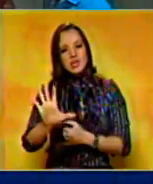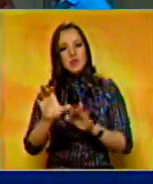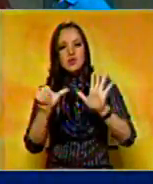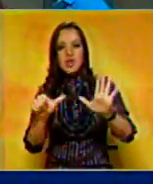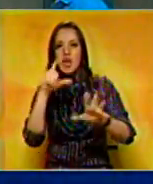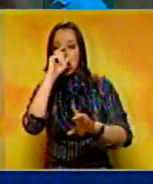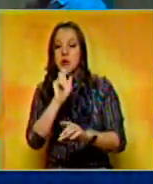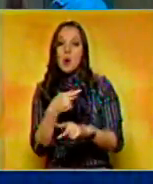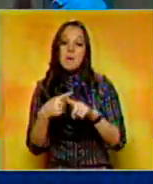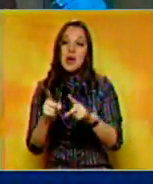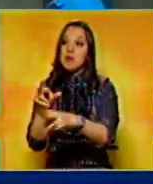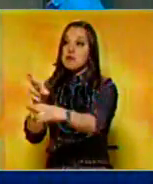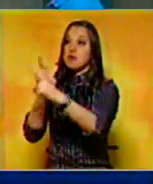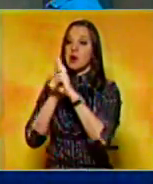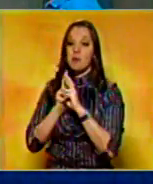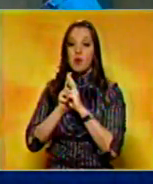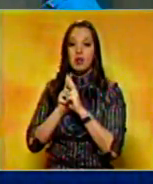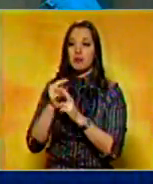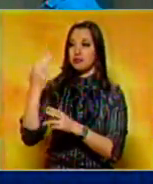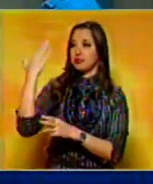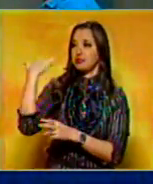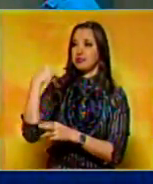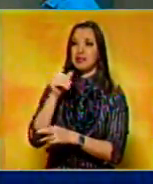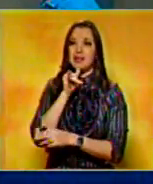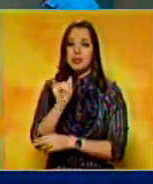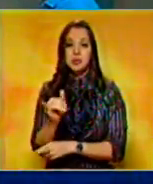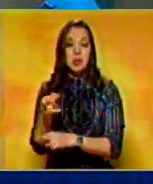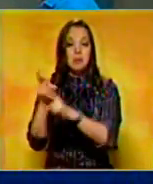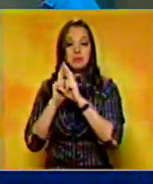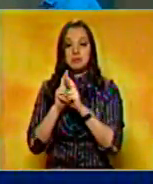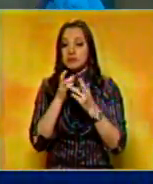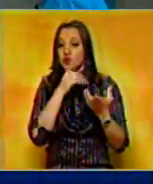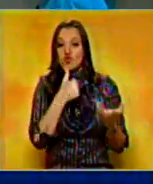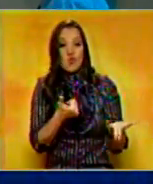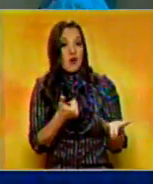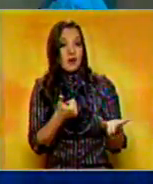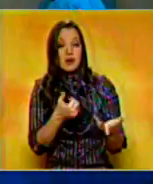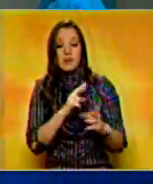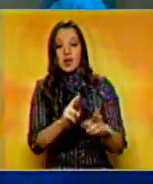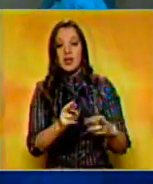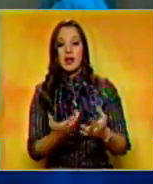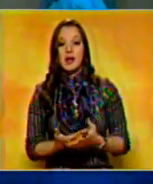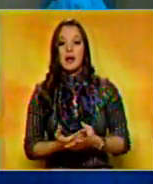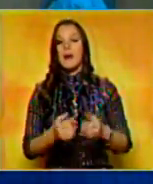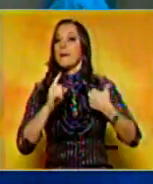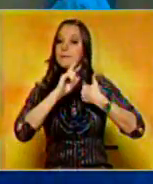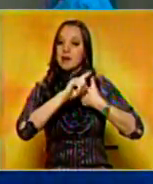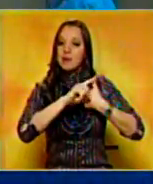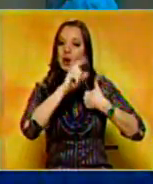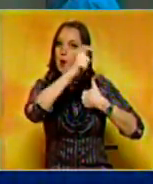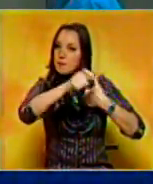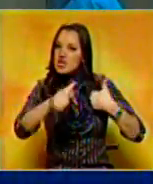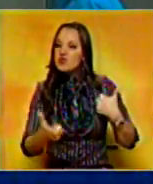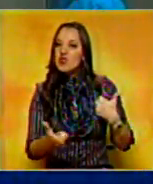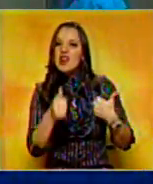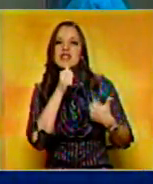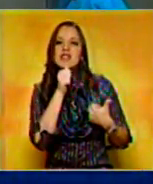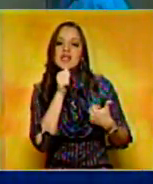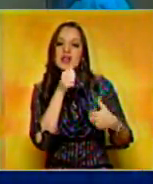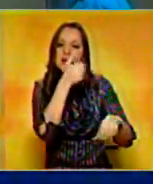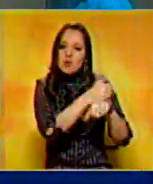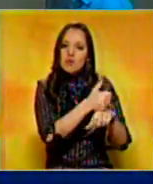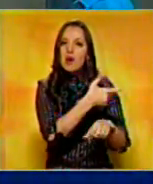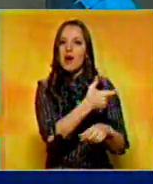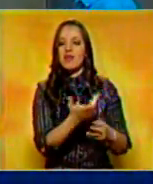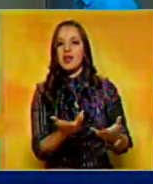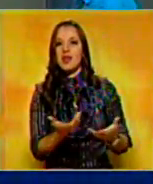estamos esperando una respuesta efectiva en cuanto a cuáles son, las personas, identificarlas, y